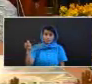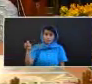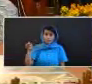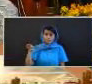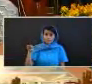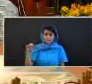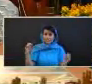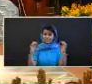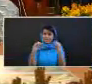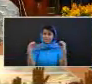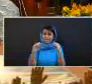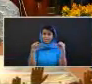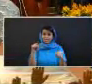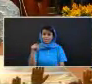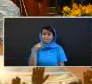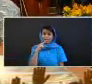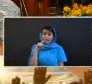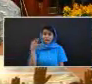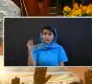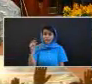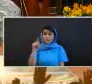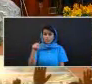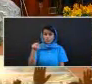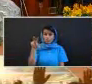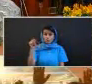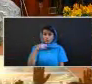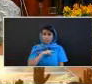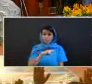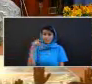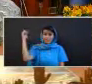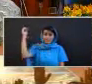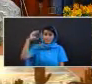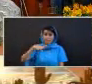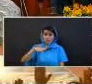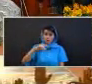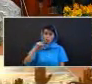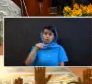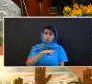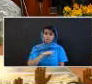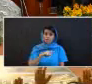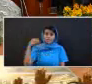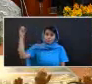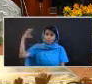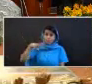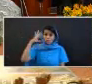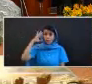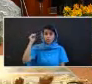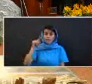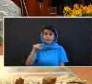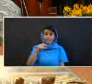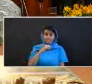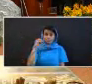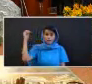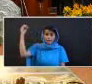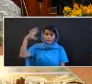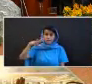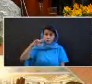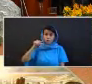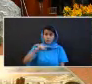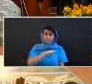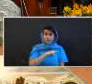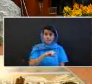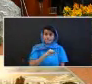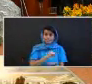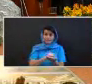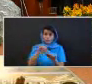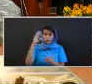Que nadie te diga que tú no eres bendito. Tú eres bendito porque Él es bendito. Tú eres santo